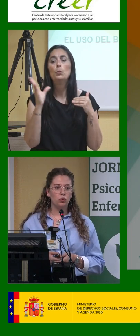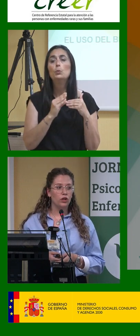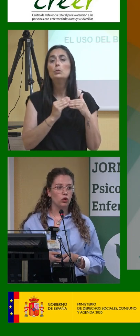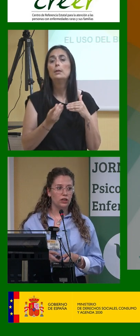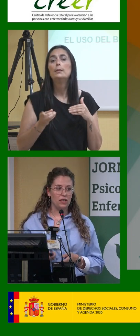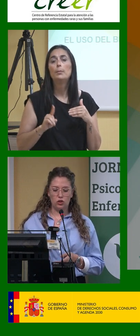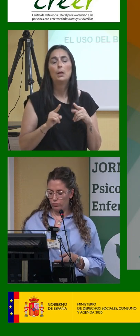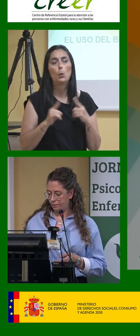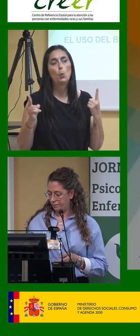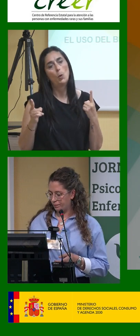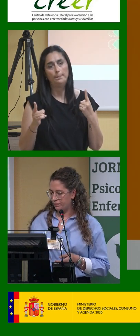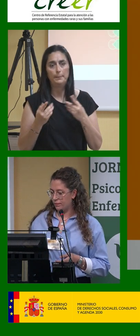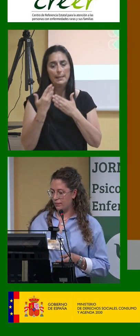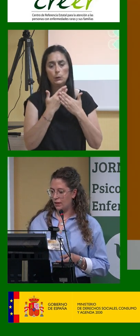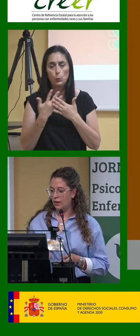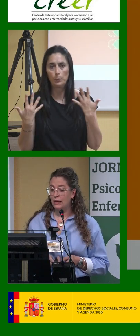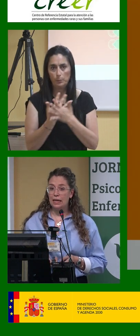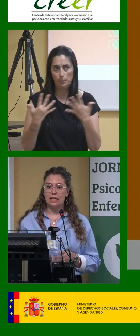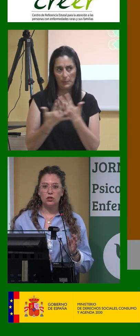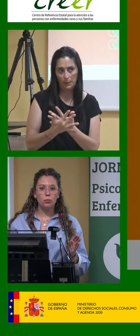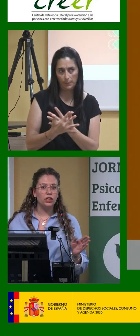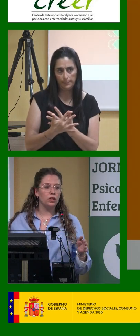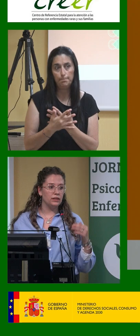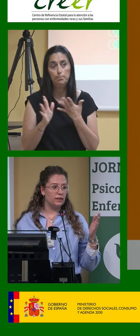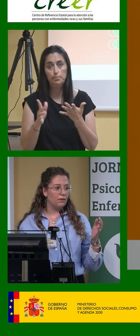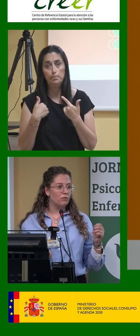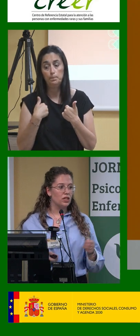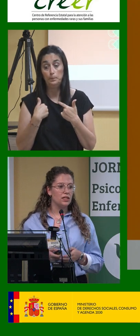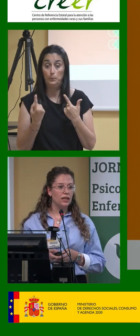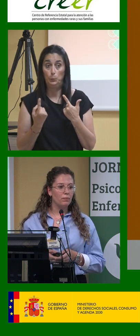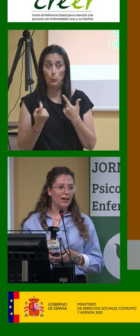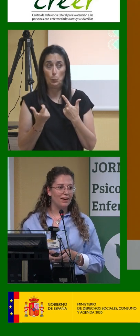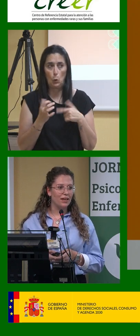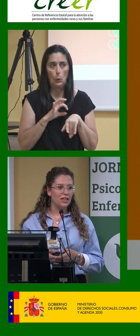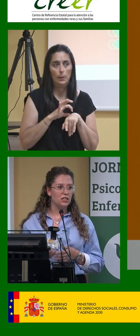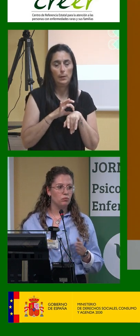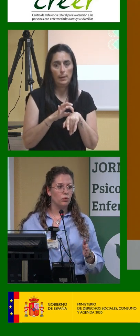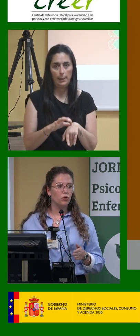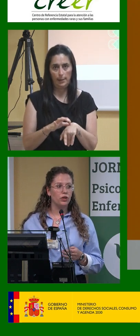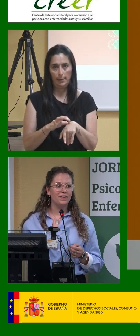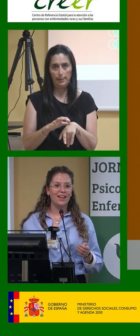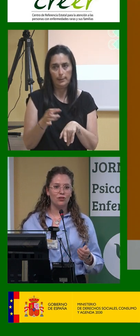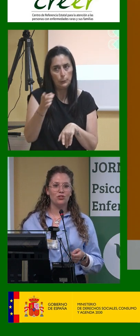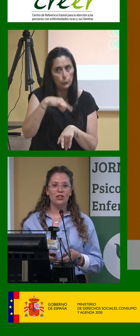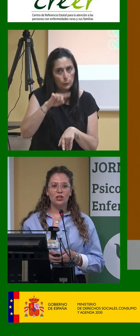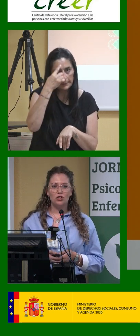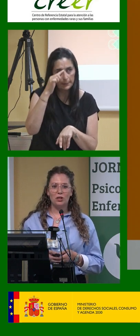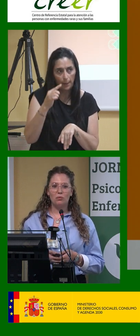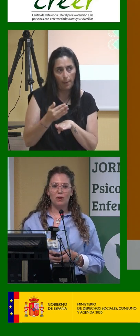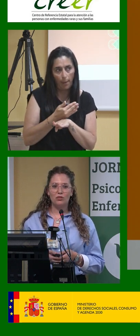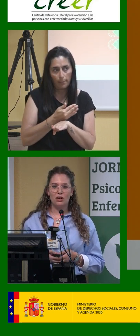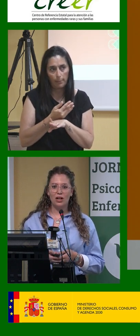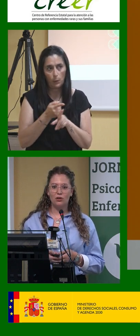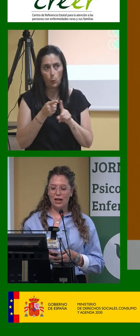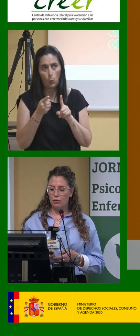un estudio de corte mixto. Este es un poquito el índice que vamos a seguir para que vayáis un poco orientados sobre